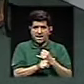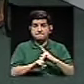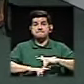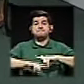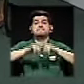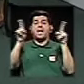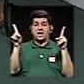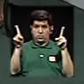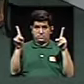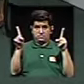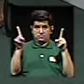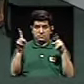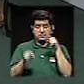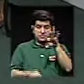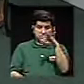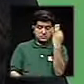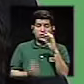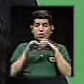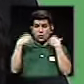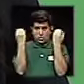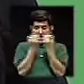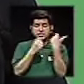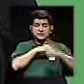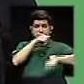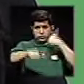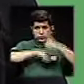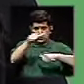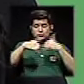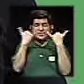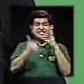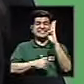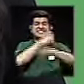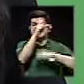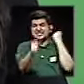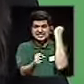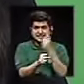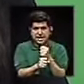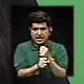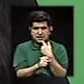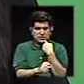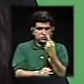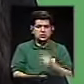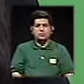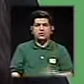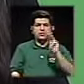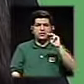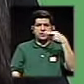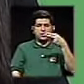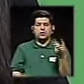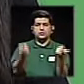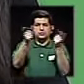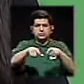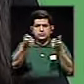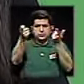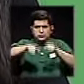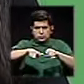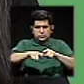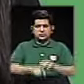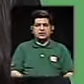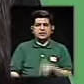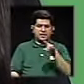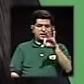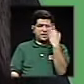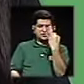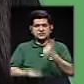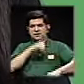pero si hay esas formas de organización y de lucha bueno son ya 6 años como mencionaba Mauricio ha venido dando est est esta